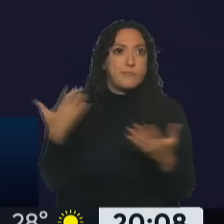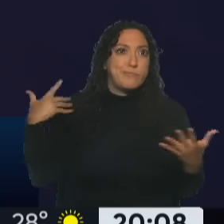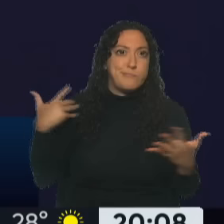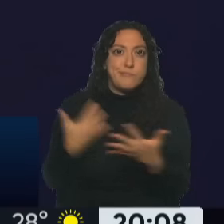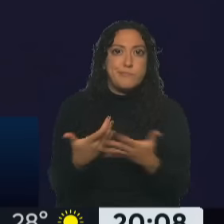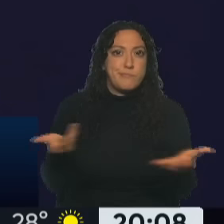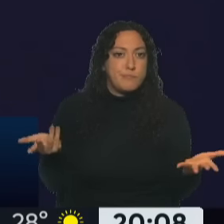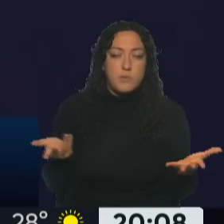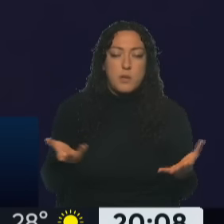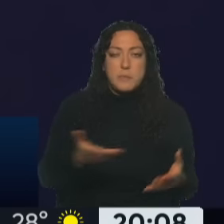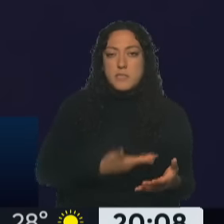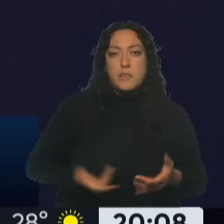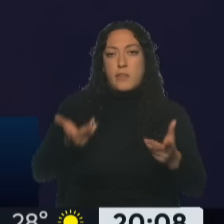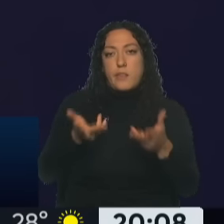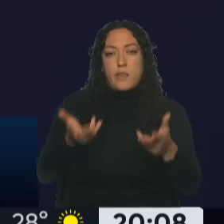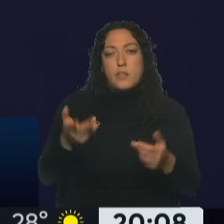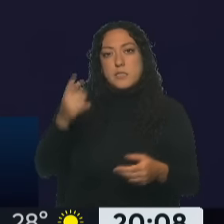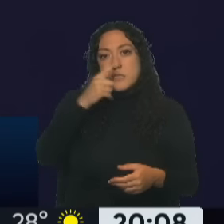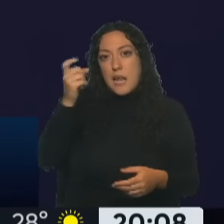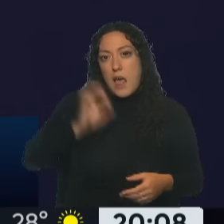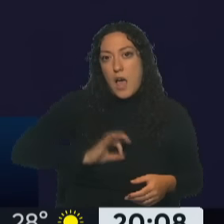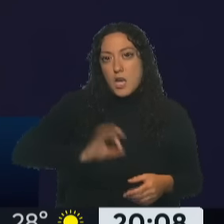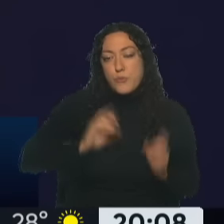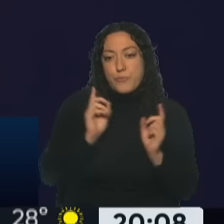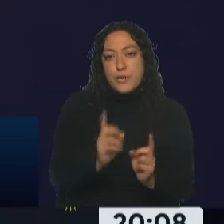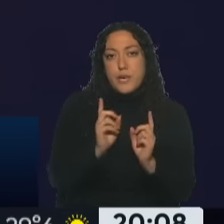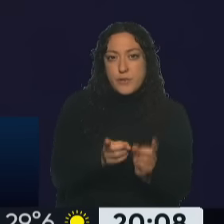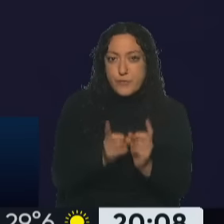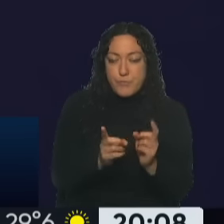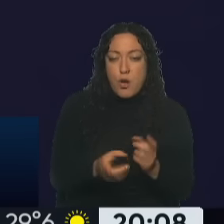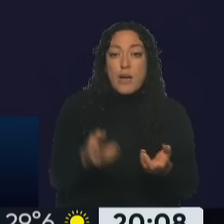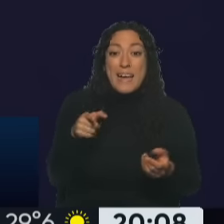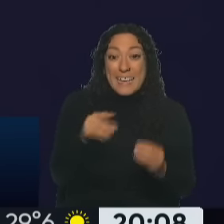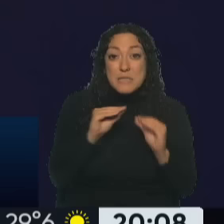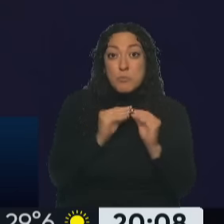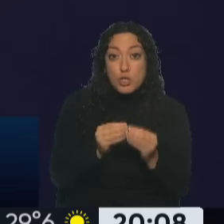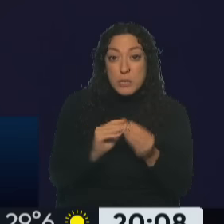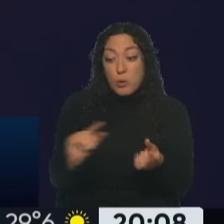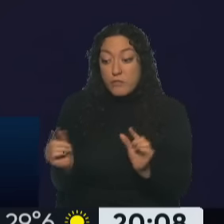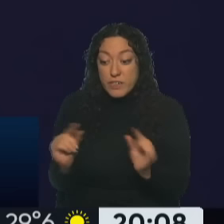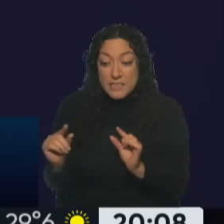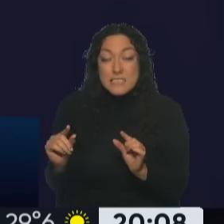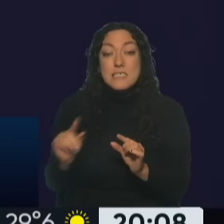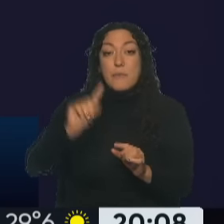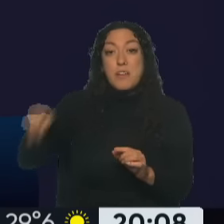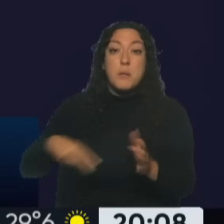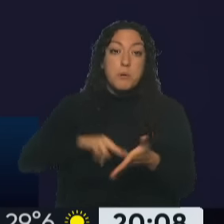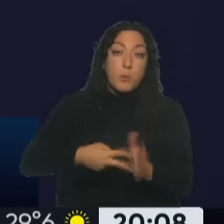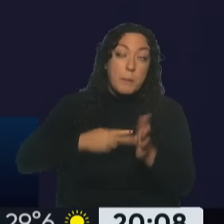el presidente tantas veces 100 años y que ha sido la verdadera causa de todos nuestros